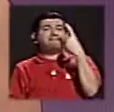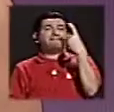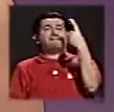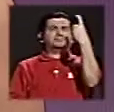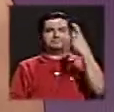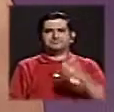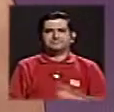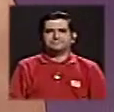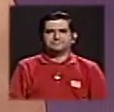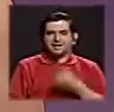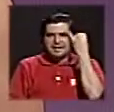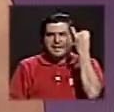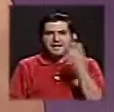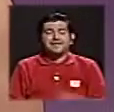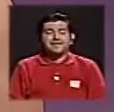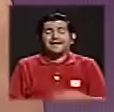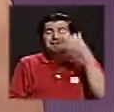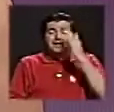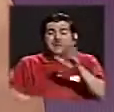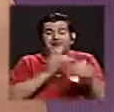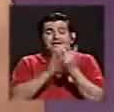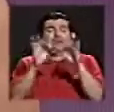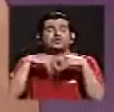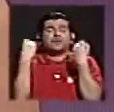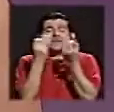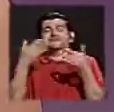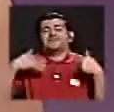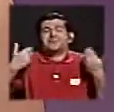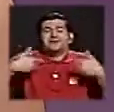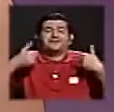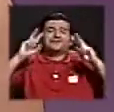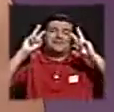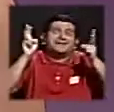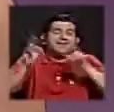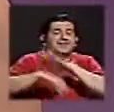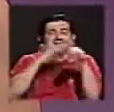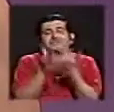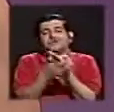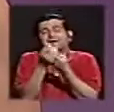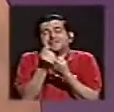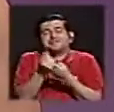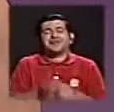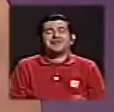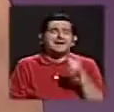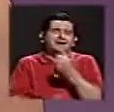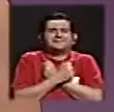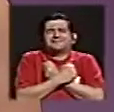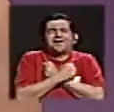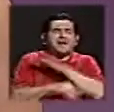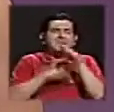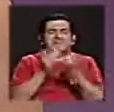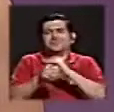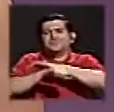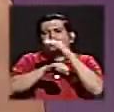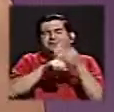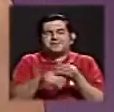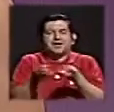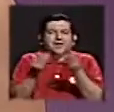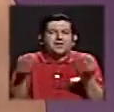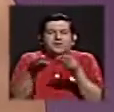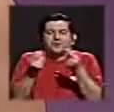¿verdad? Esta idea idílica de que todas las familias son familias felices, de que todas las parejas son parejas que se aman, de que todos los embarazos son